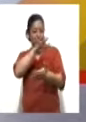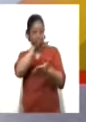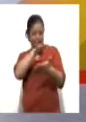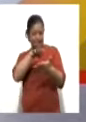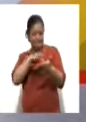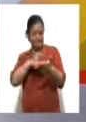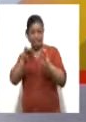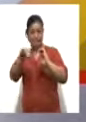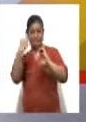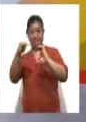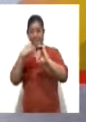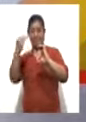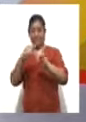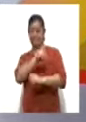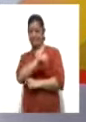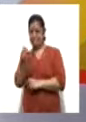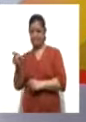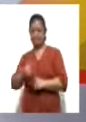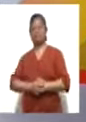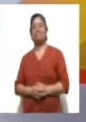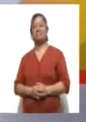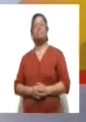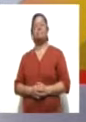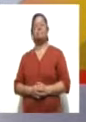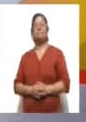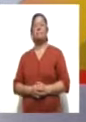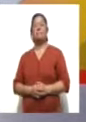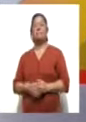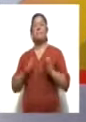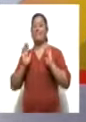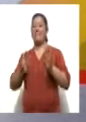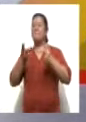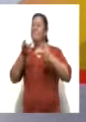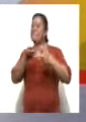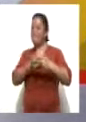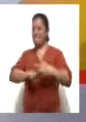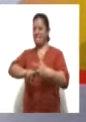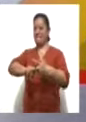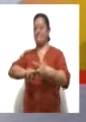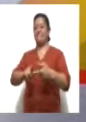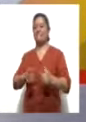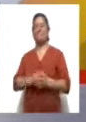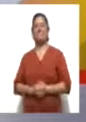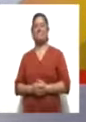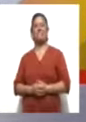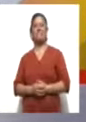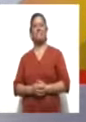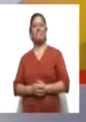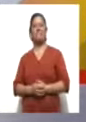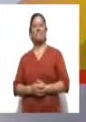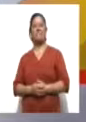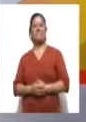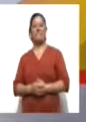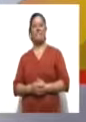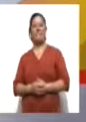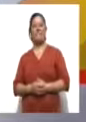los comentarios que en esa plataforma nos emitan. ¿Qué le parece si damos inicio a la información que le tenemos preparado para el día de hoy?